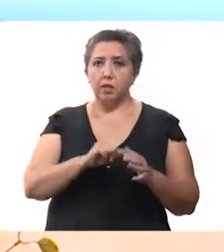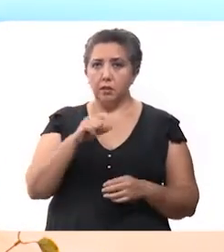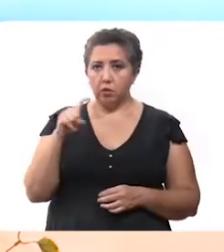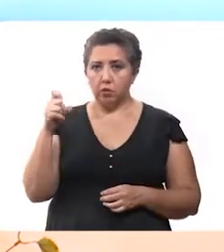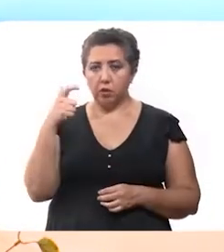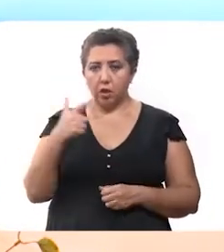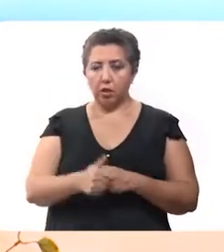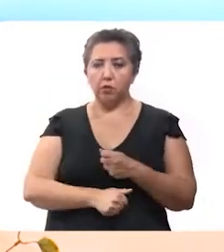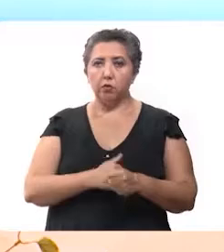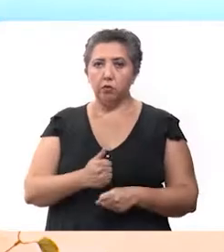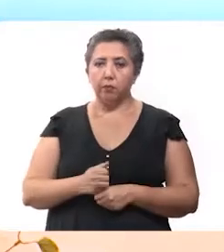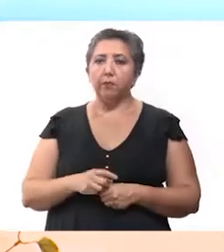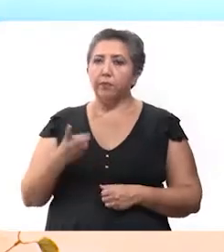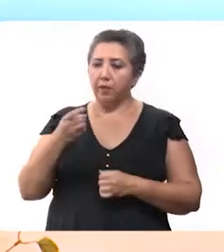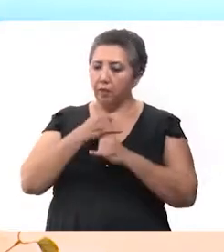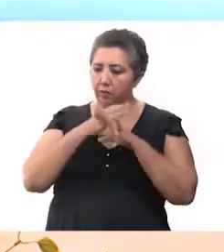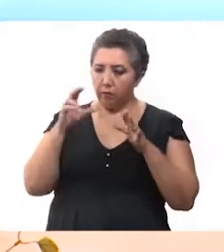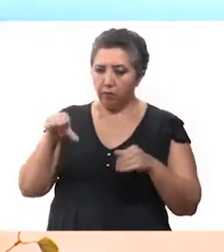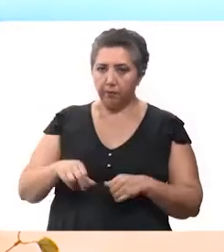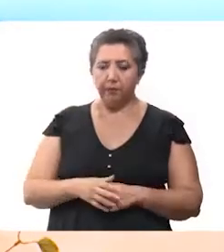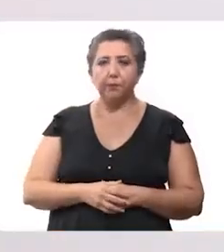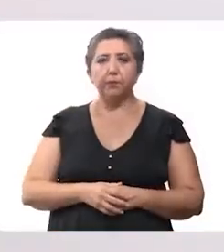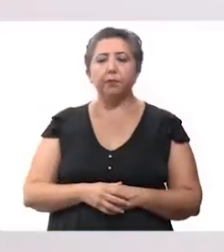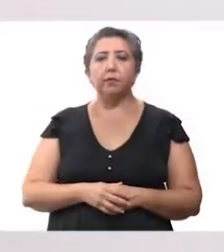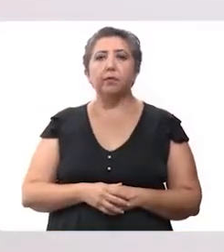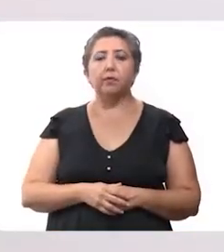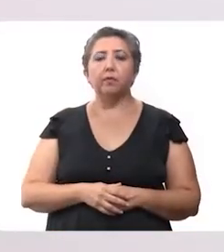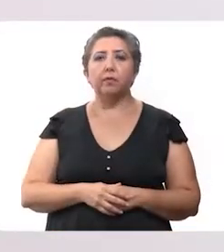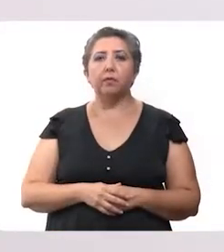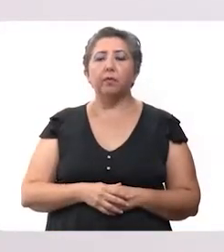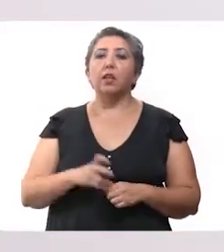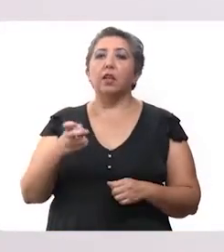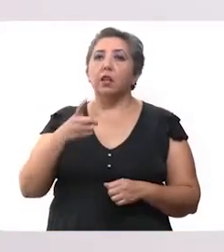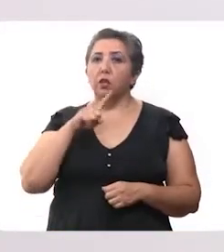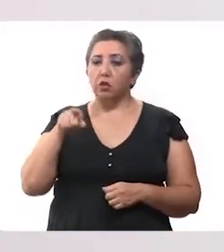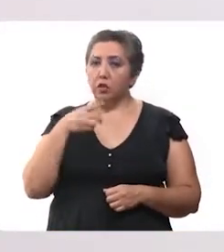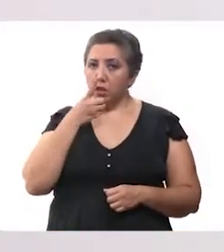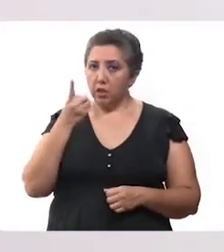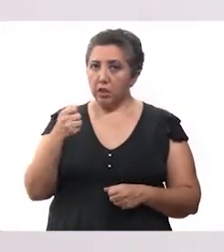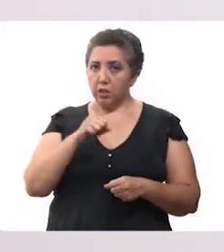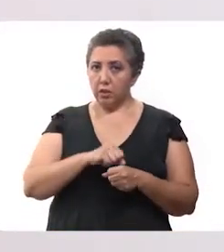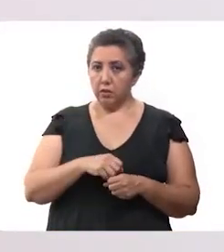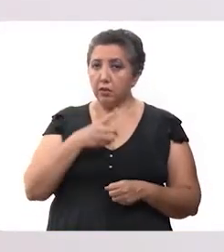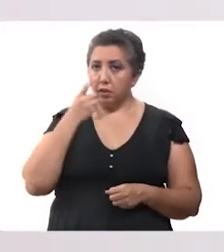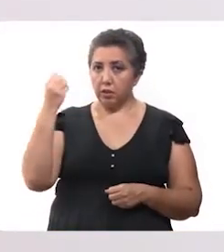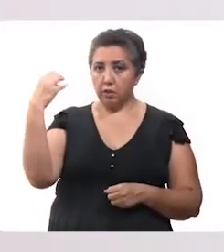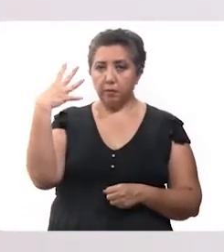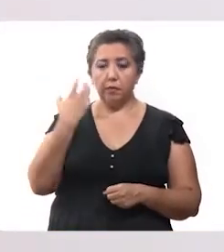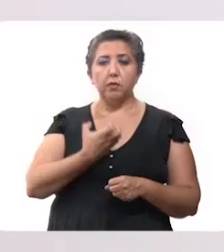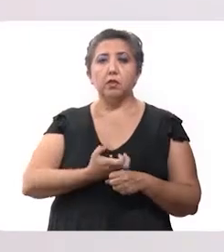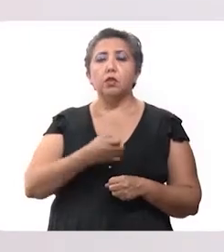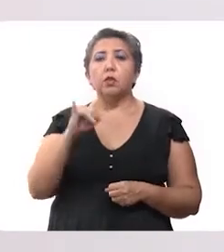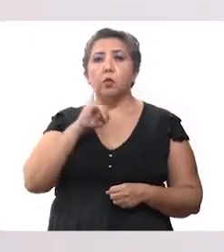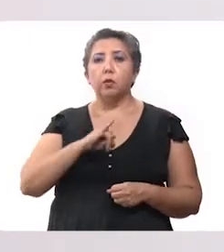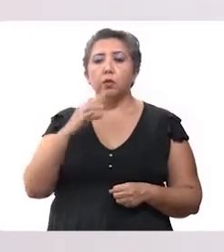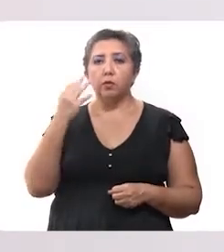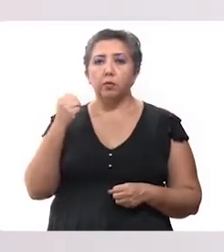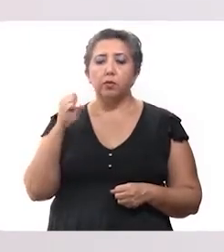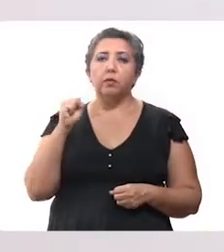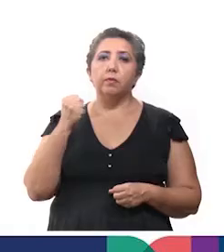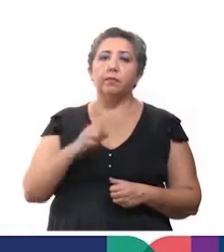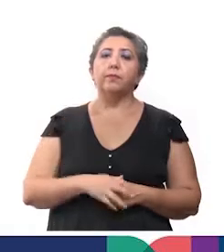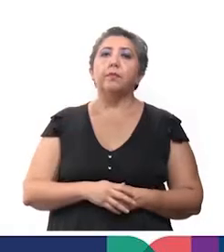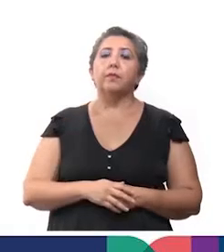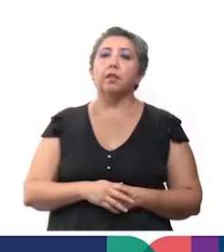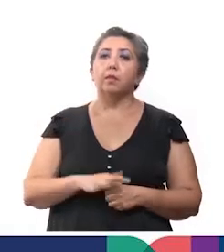mes a 107 años. Hasta aquí el reporte, secretario. Estos son los indicadores del semáforo estatal de Yucatán este jueves 9 de